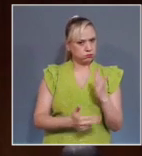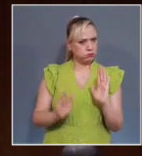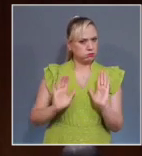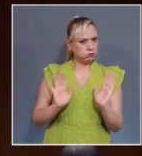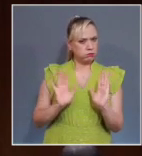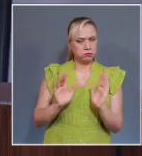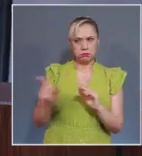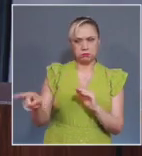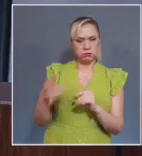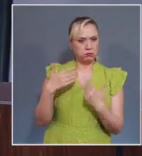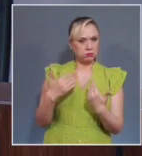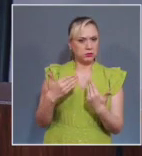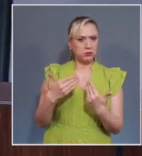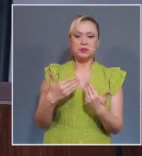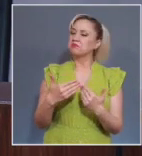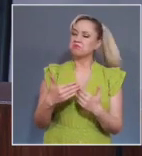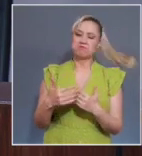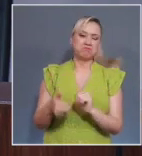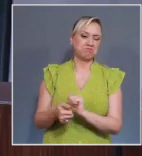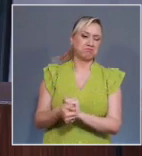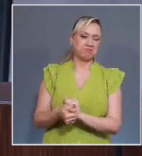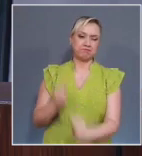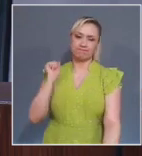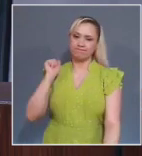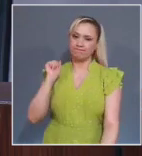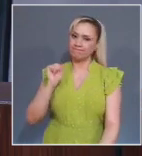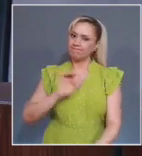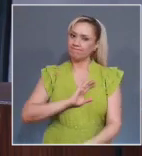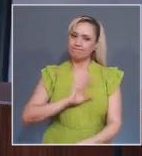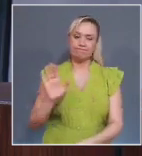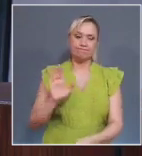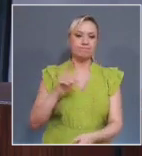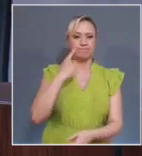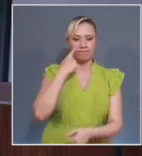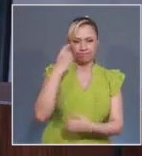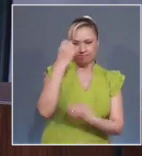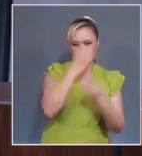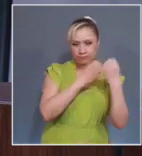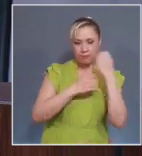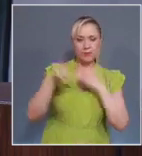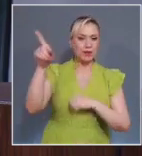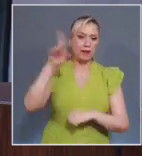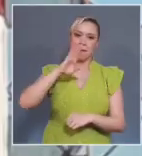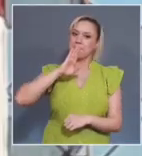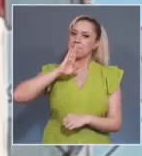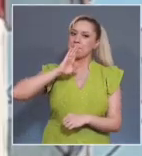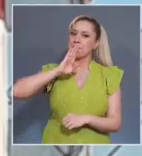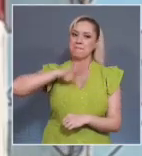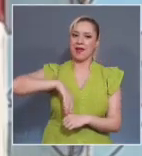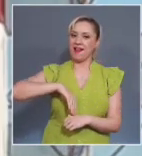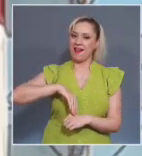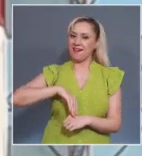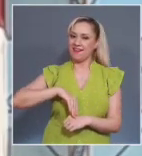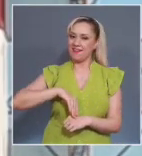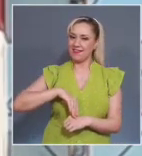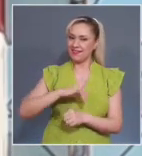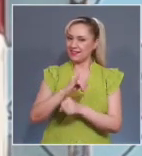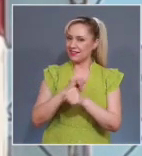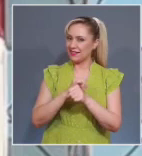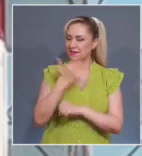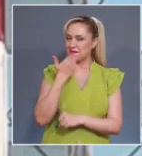federal. Determinaron que la Sala Regional indebidamente analizó por separado los recursos relacionados con los